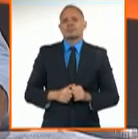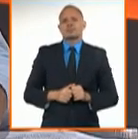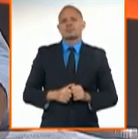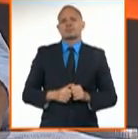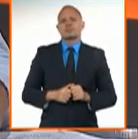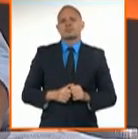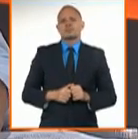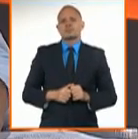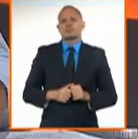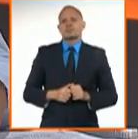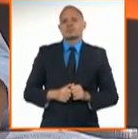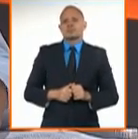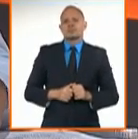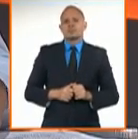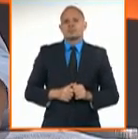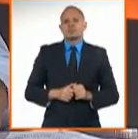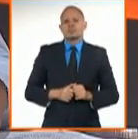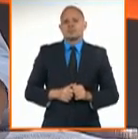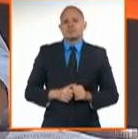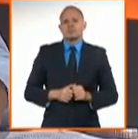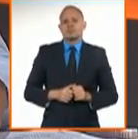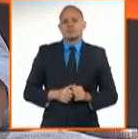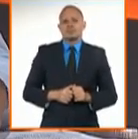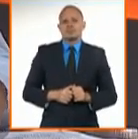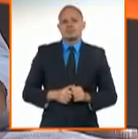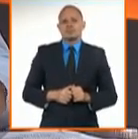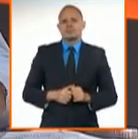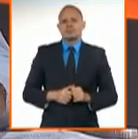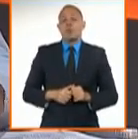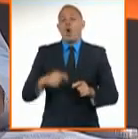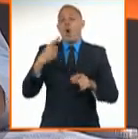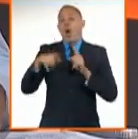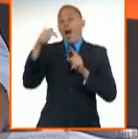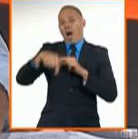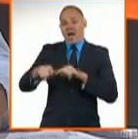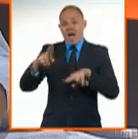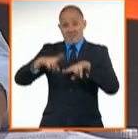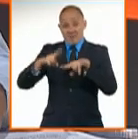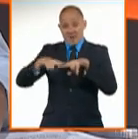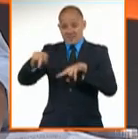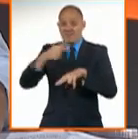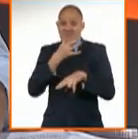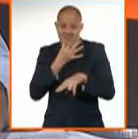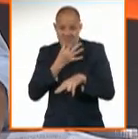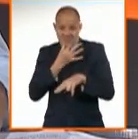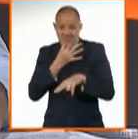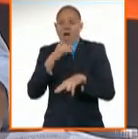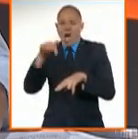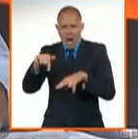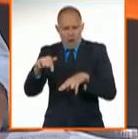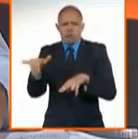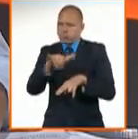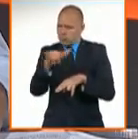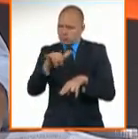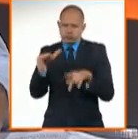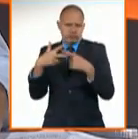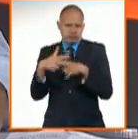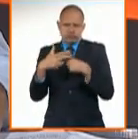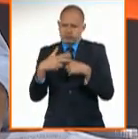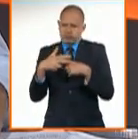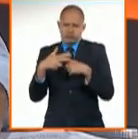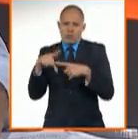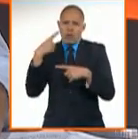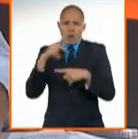capitalizable a la termoeléctrica de talla piedra este un bloque que como decía el bloque más viejo que tiene lleva mucho tiempo fuera en